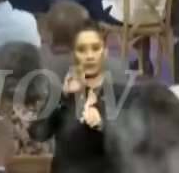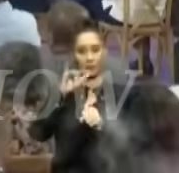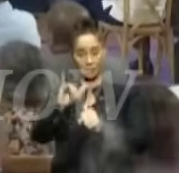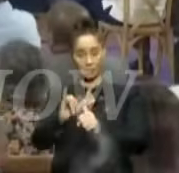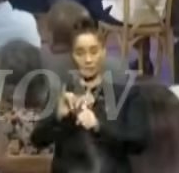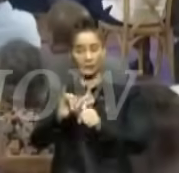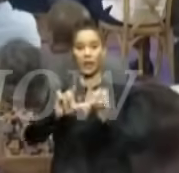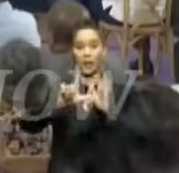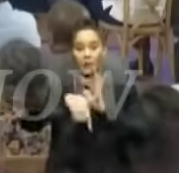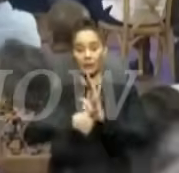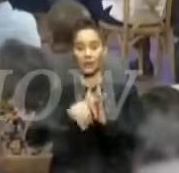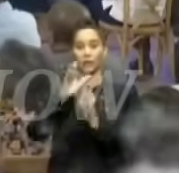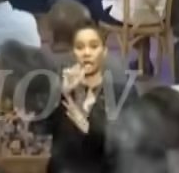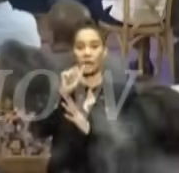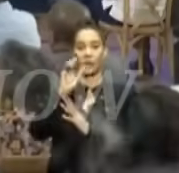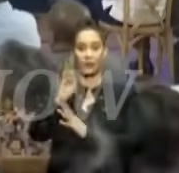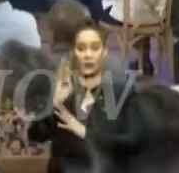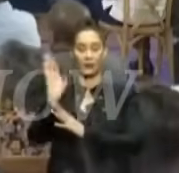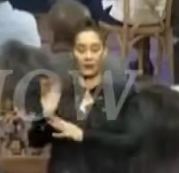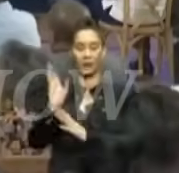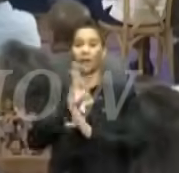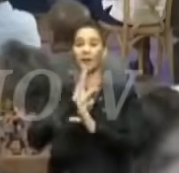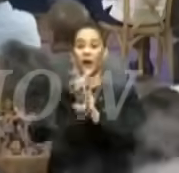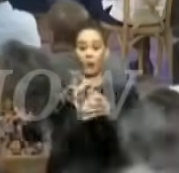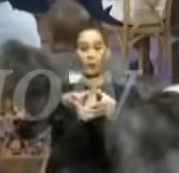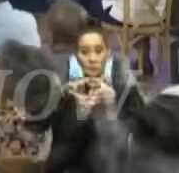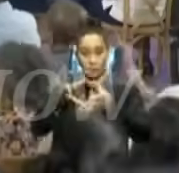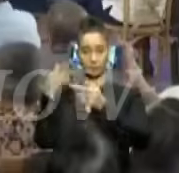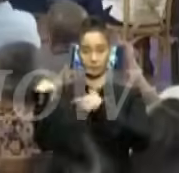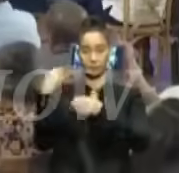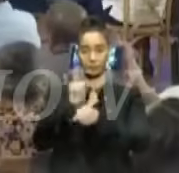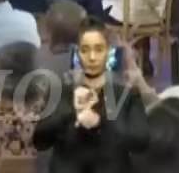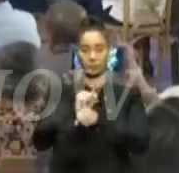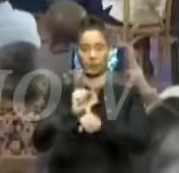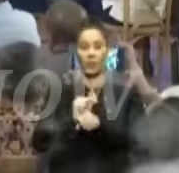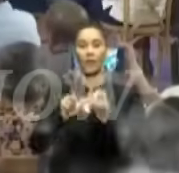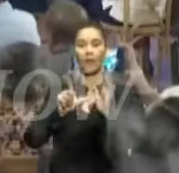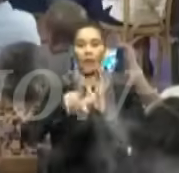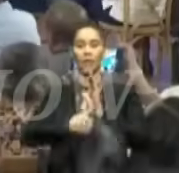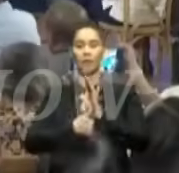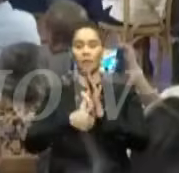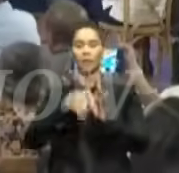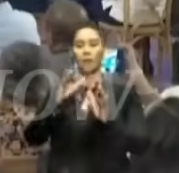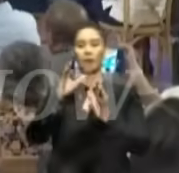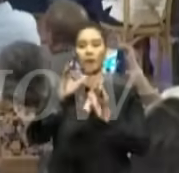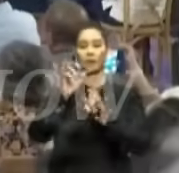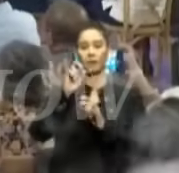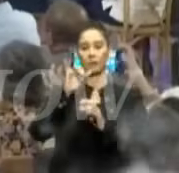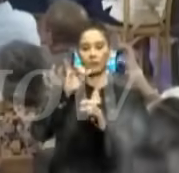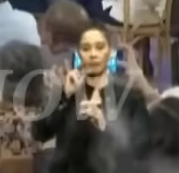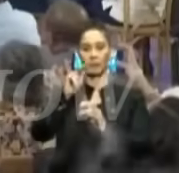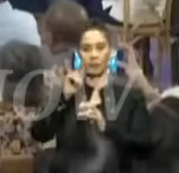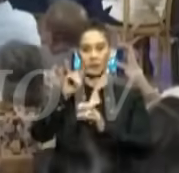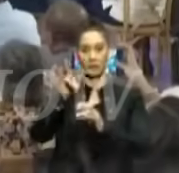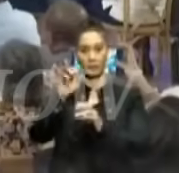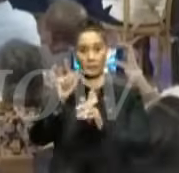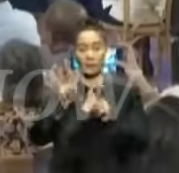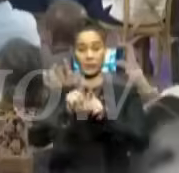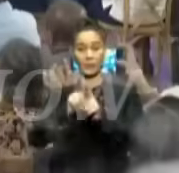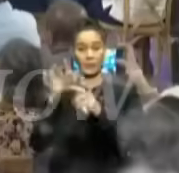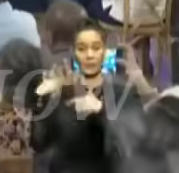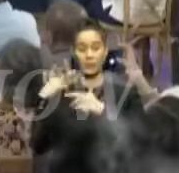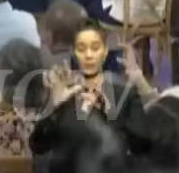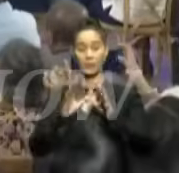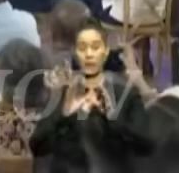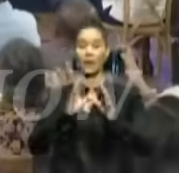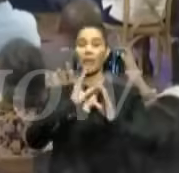está haciendo la cas que es la corporación deu al cellado de Santo Domingo y la que hace el inapa con todos